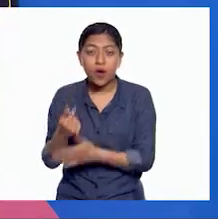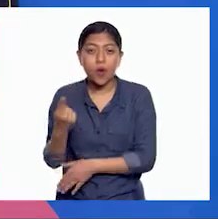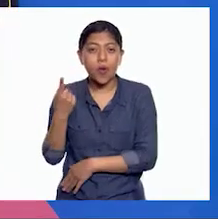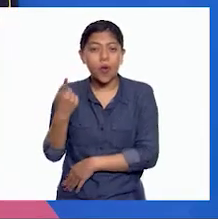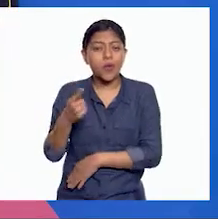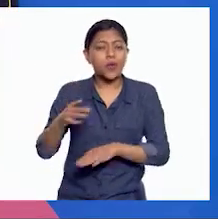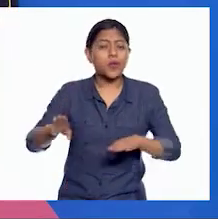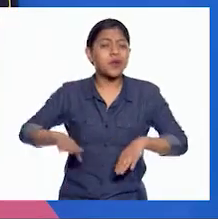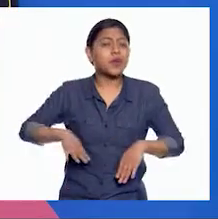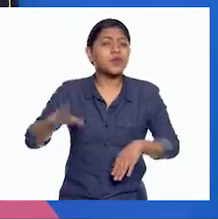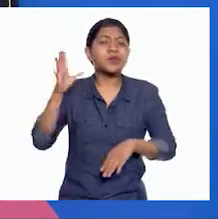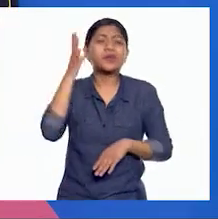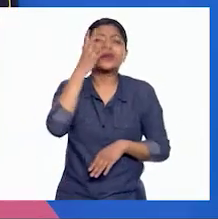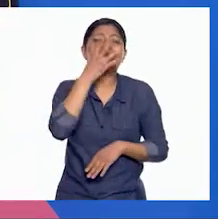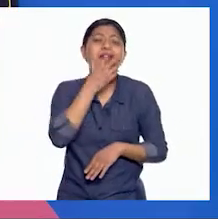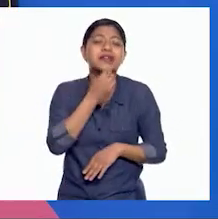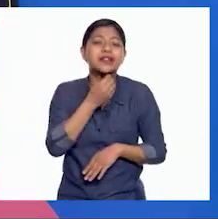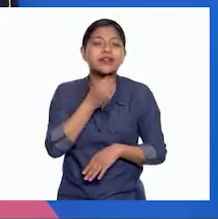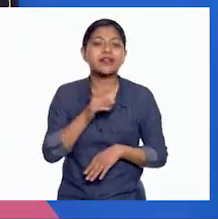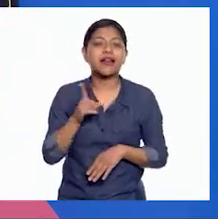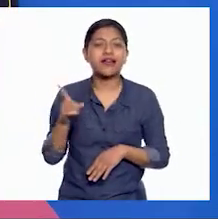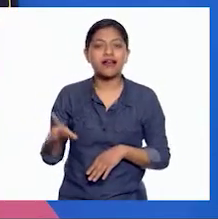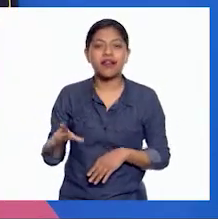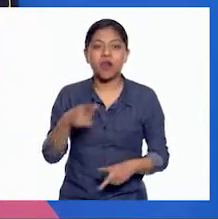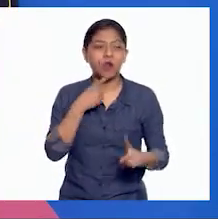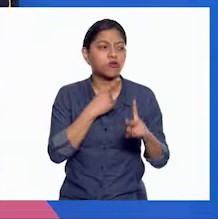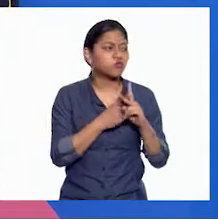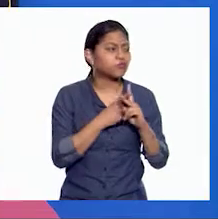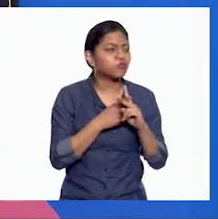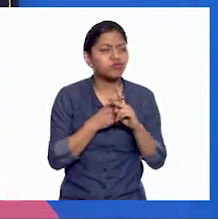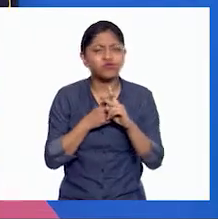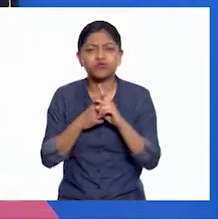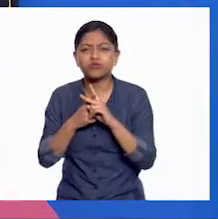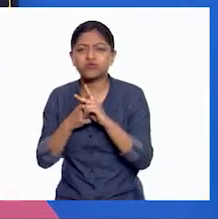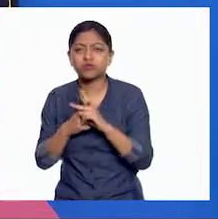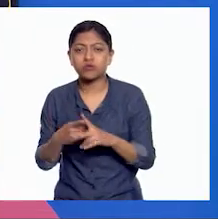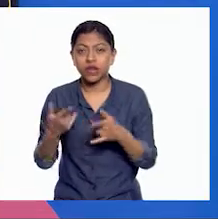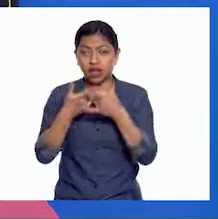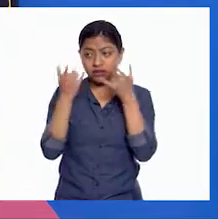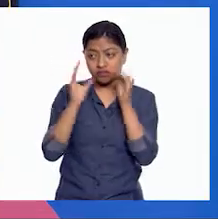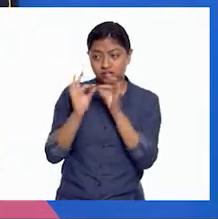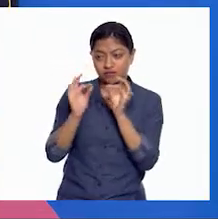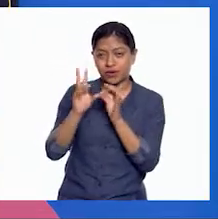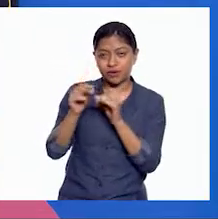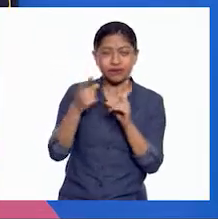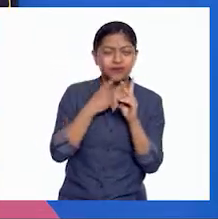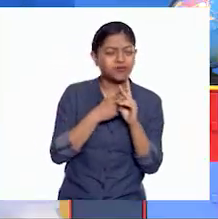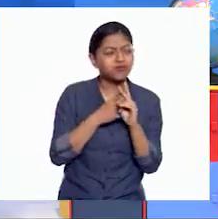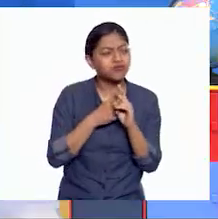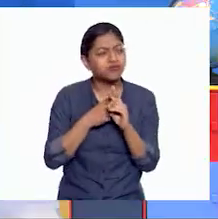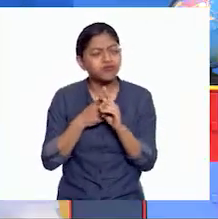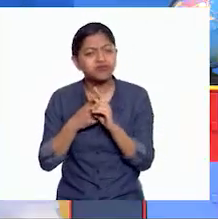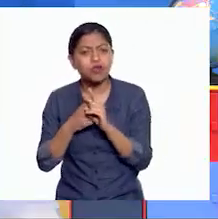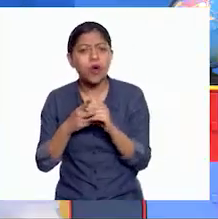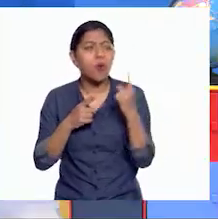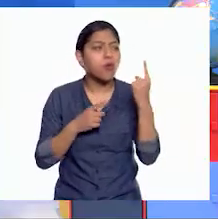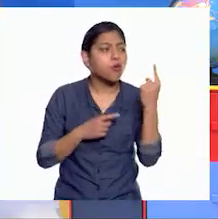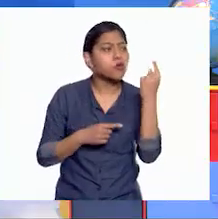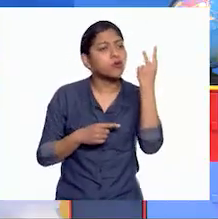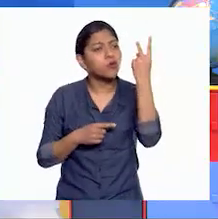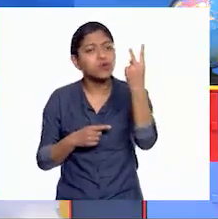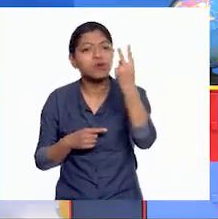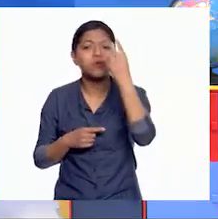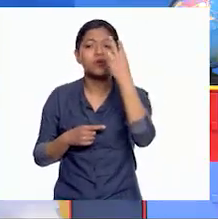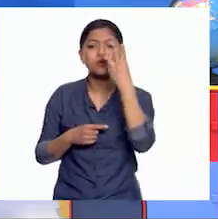mejores cualidades es de que contaba todo. No de narrar, sino empezaba a contar. Uno, dos, tres,